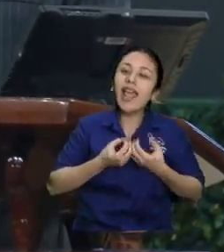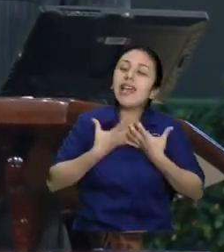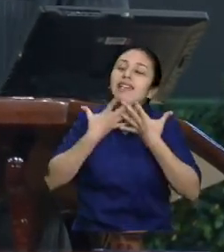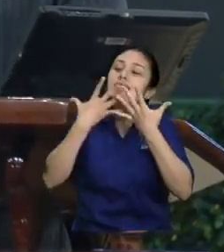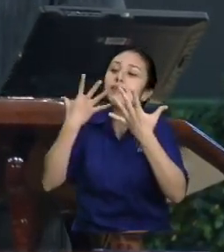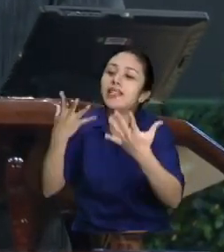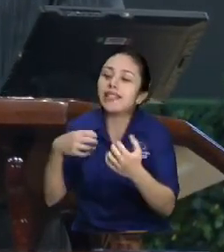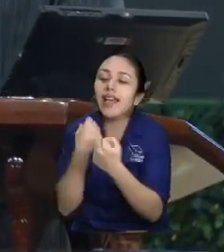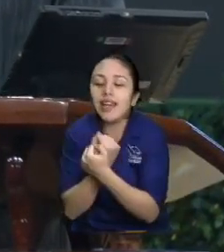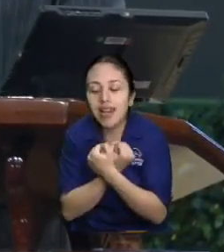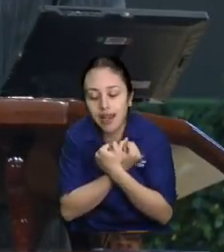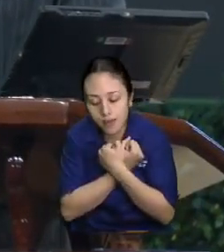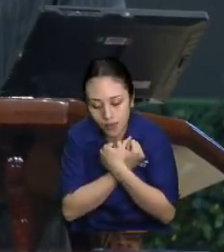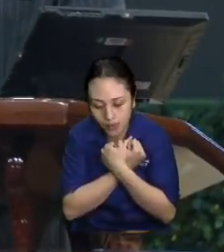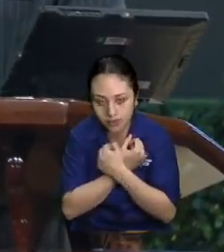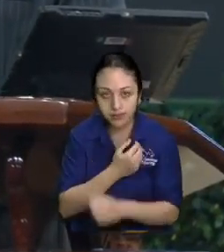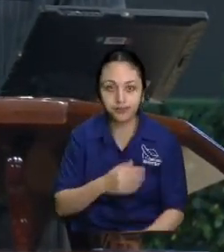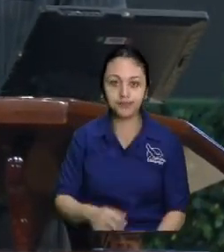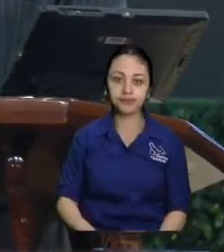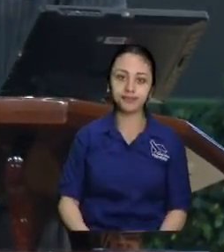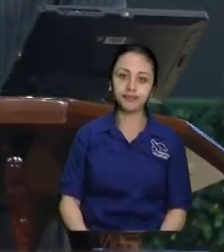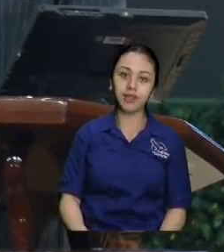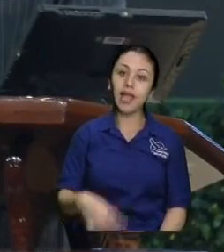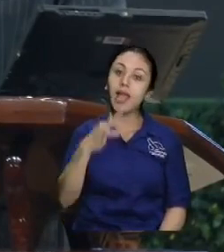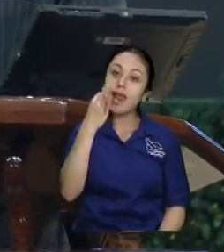no todas.